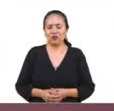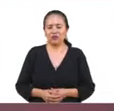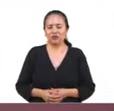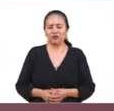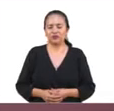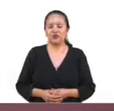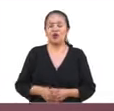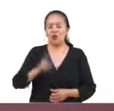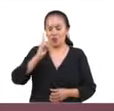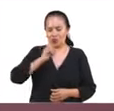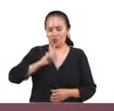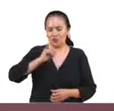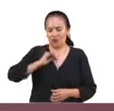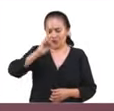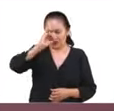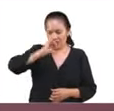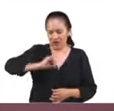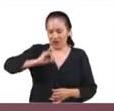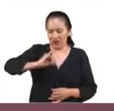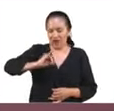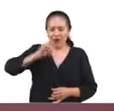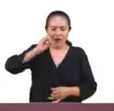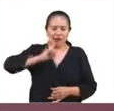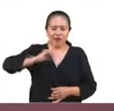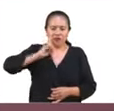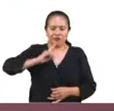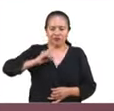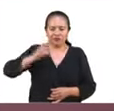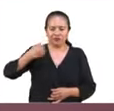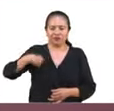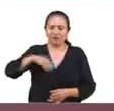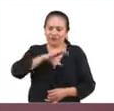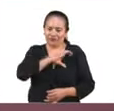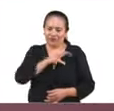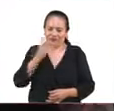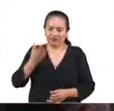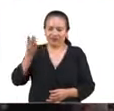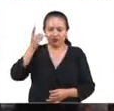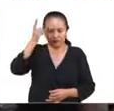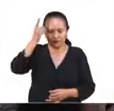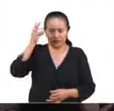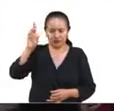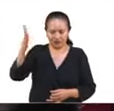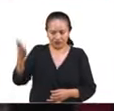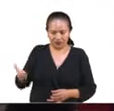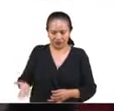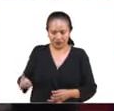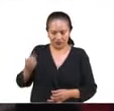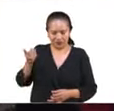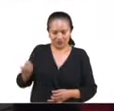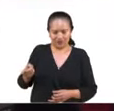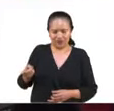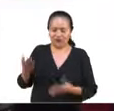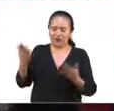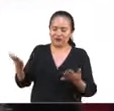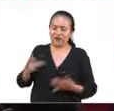que nos acompañe hoy la jefa de gobierno de la Ciudad de México. Su presencia, doctora Claudia, nos da esperanza